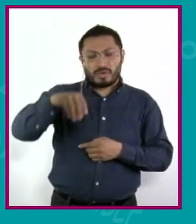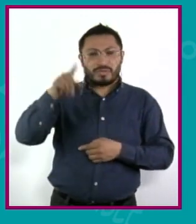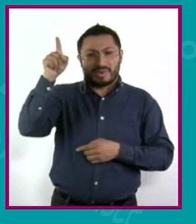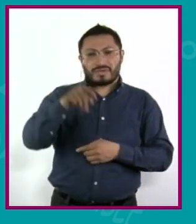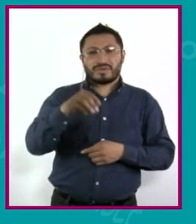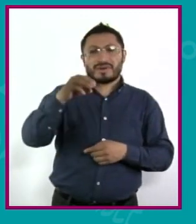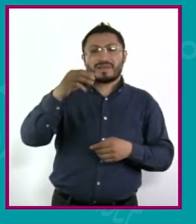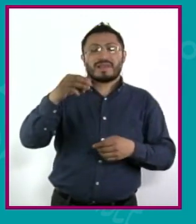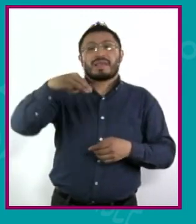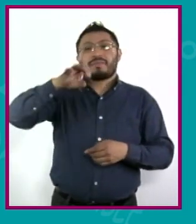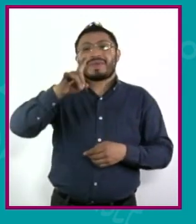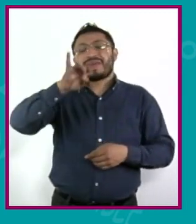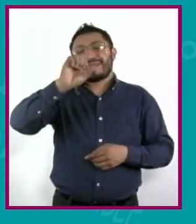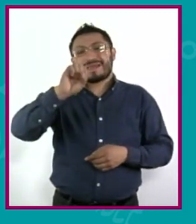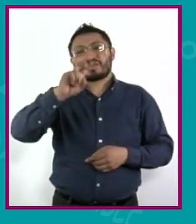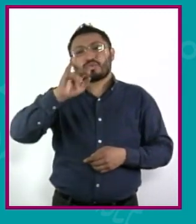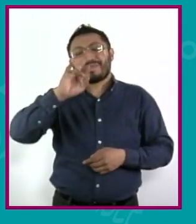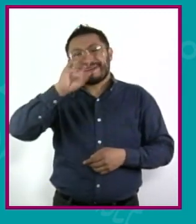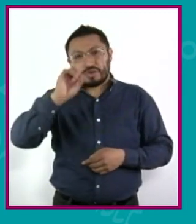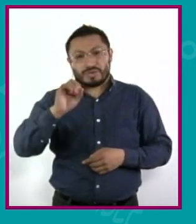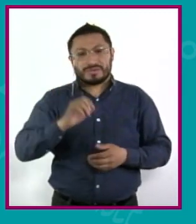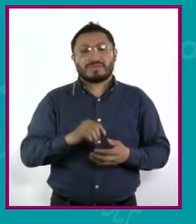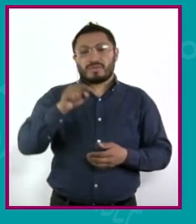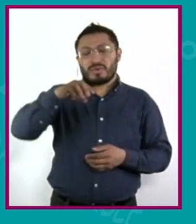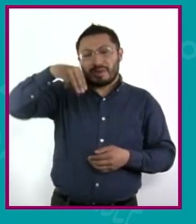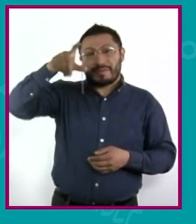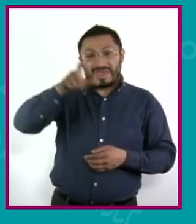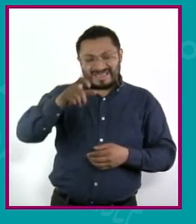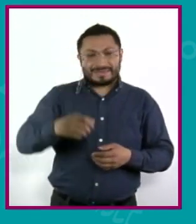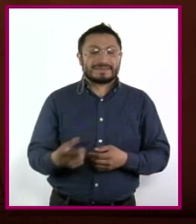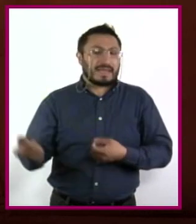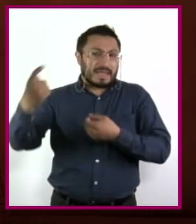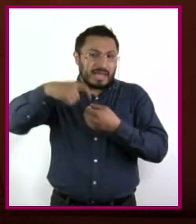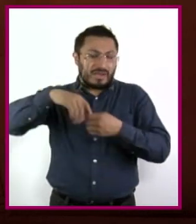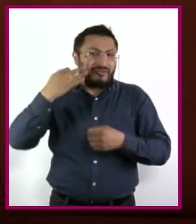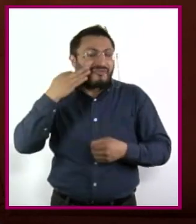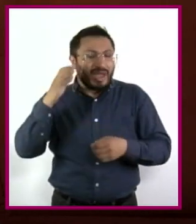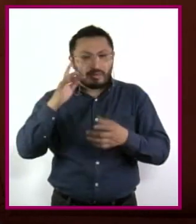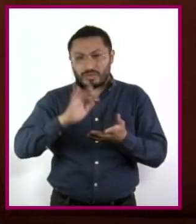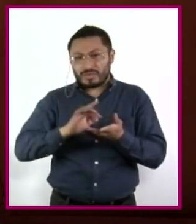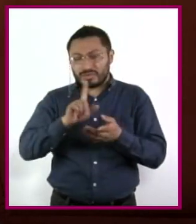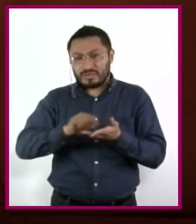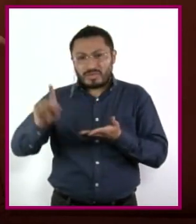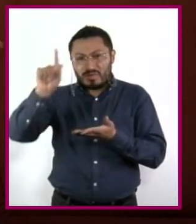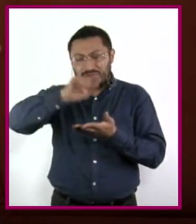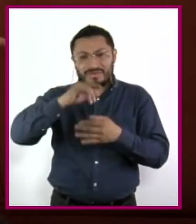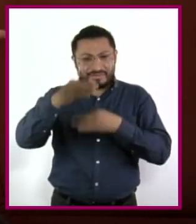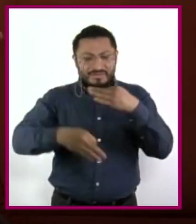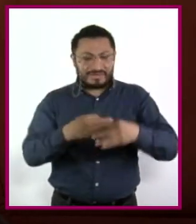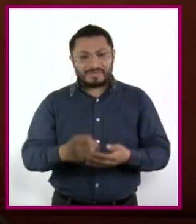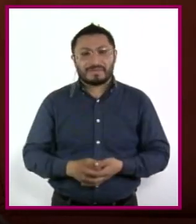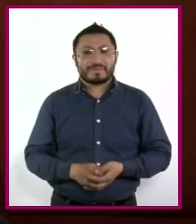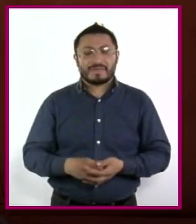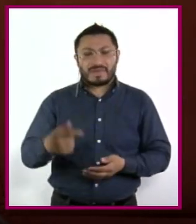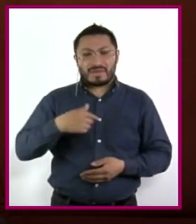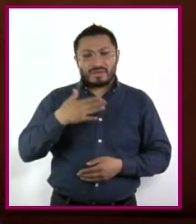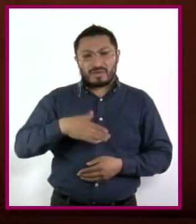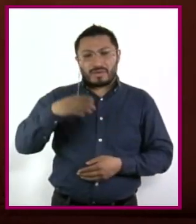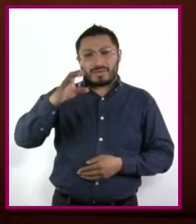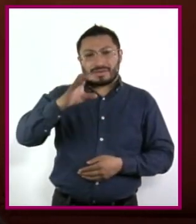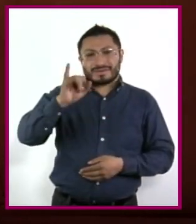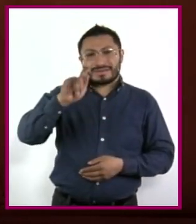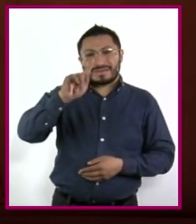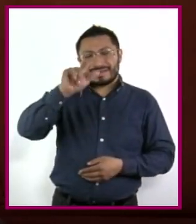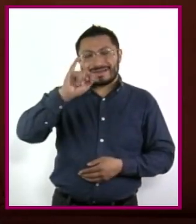youtube.com/Media Superior MXEP, y síganos en nuestras redes sociales. Yo soy Citlali y él es Juanma,